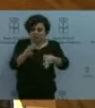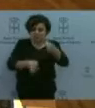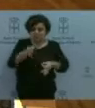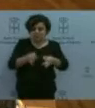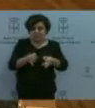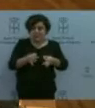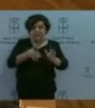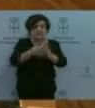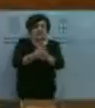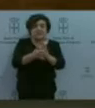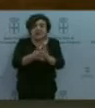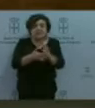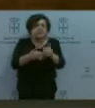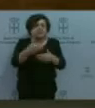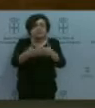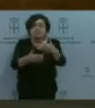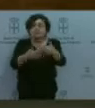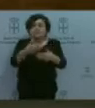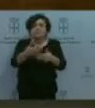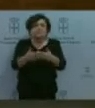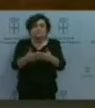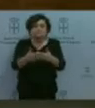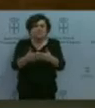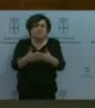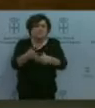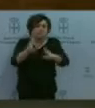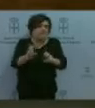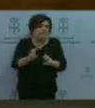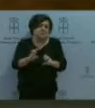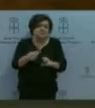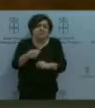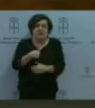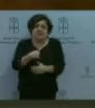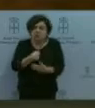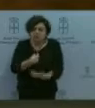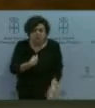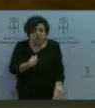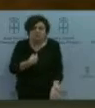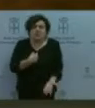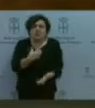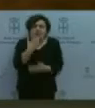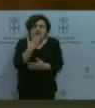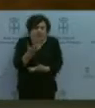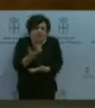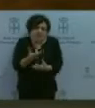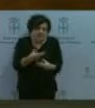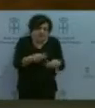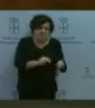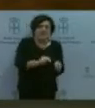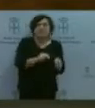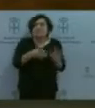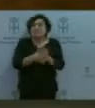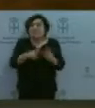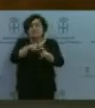yo, sinceramente, y por acabar un poco con esta broma, pues nos llegaría a una situación que es lo que al fin y al cabo están buscando algunos grupos, que es